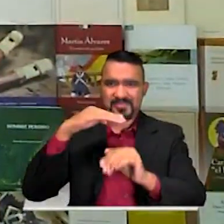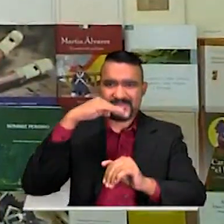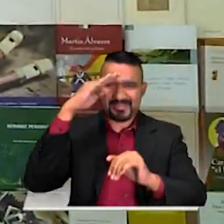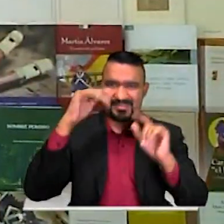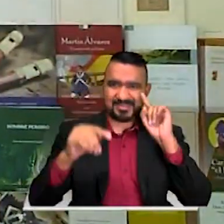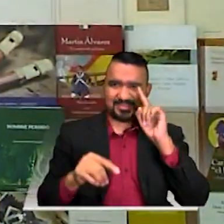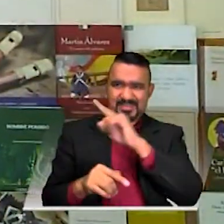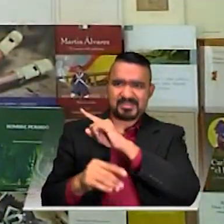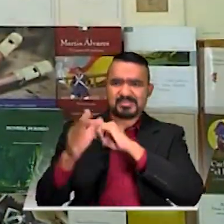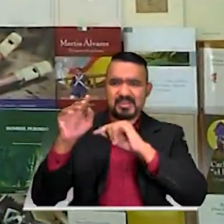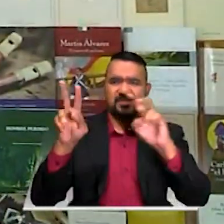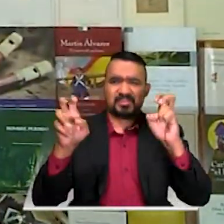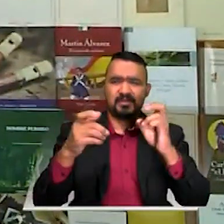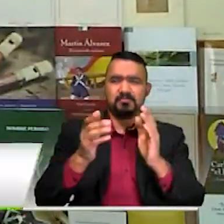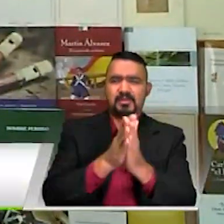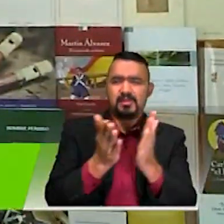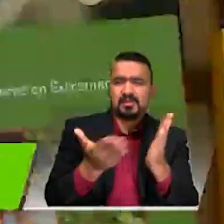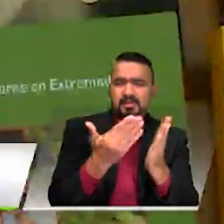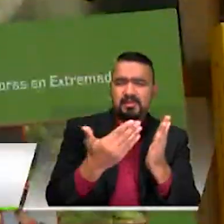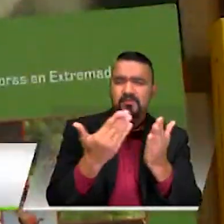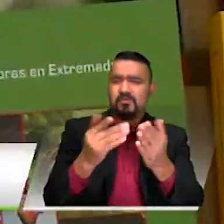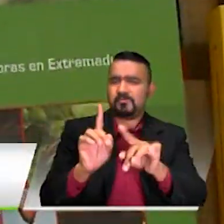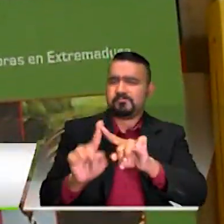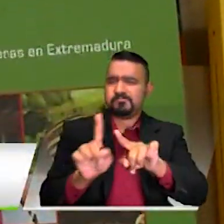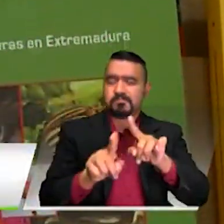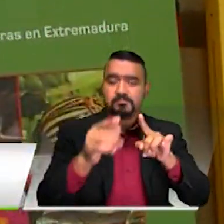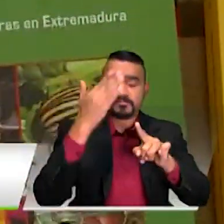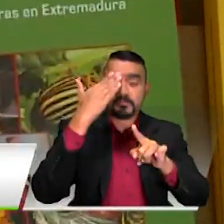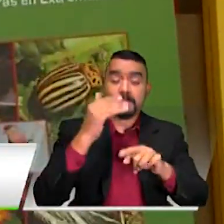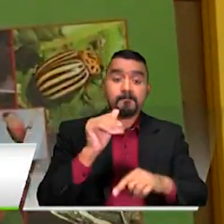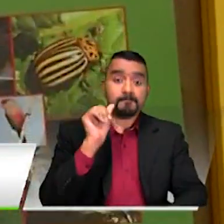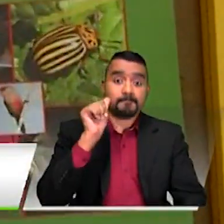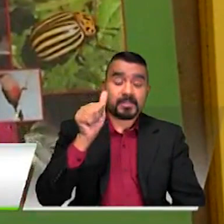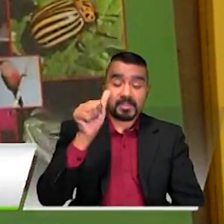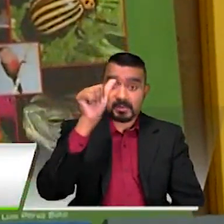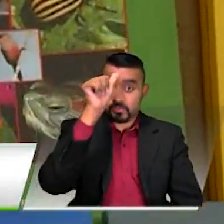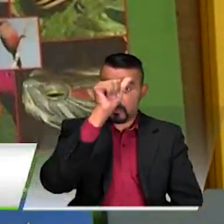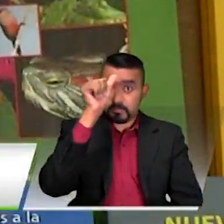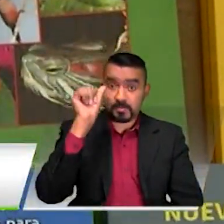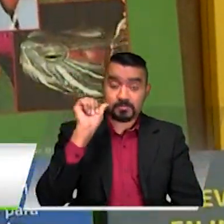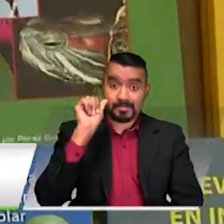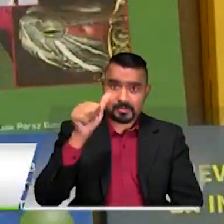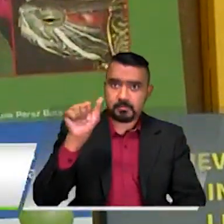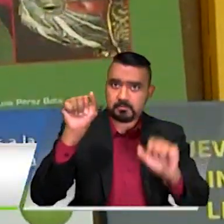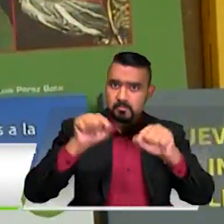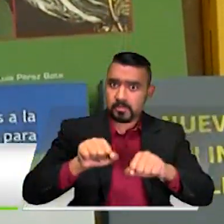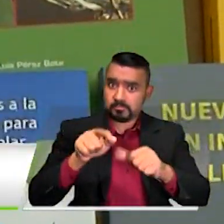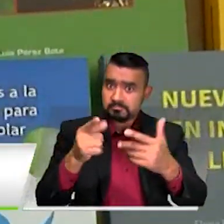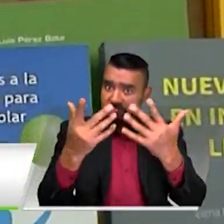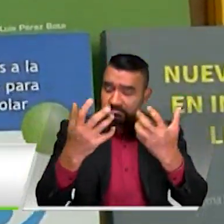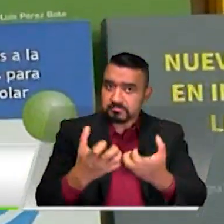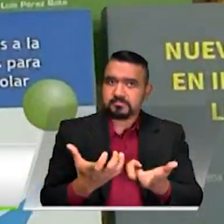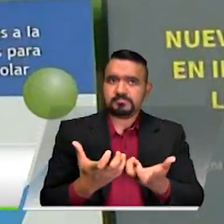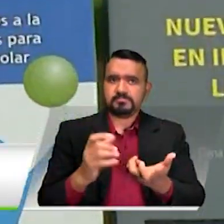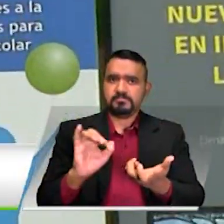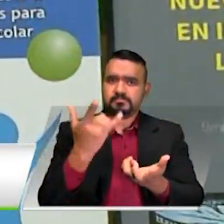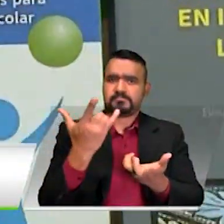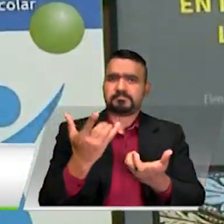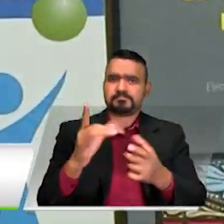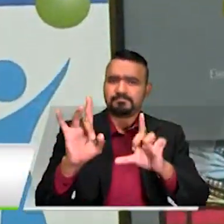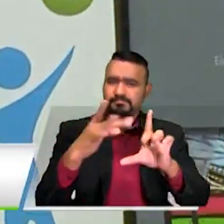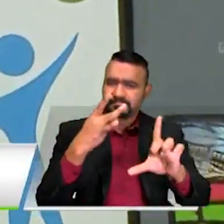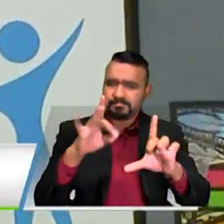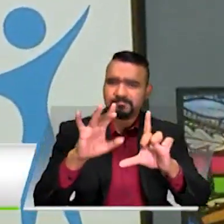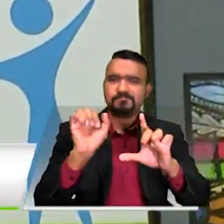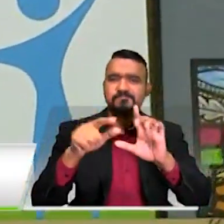lecturas de gas y contenidos multimedia mañana domingo usted podrá conectarse con una variada programación donde se destaca la